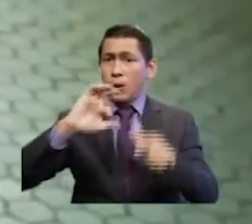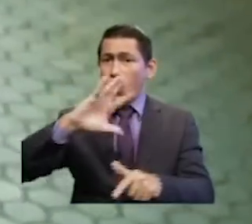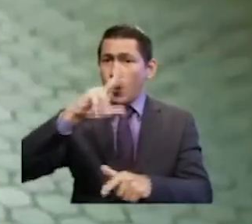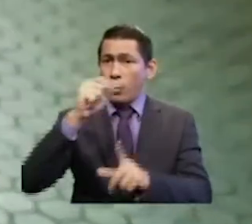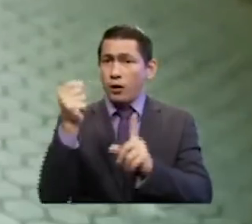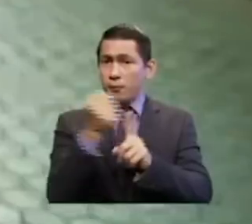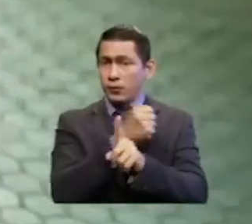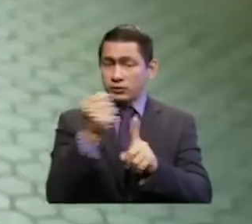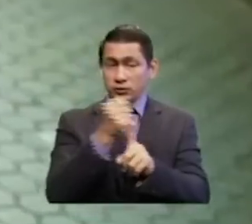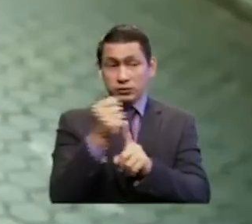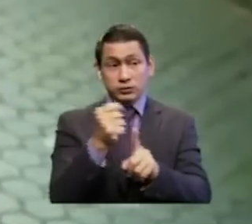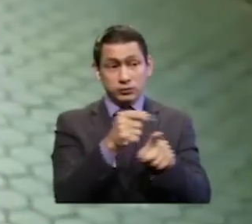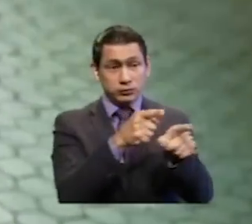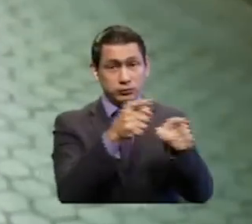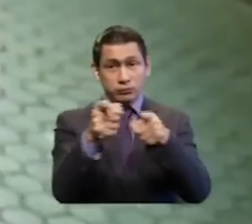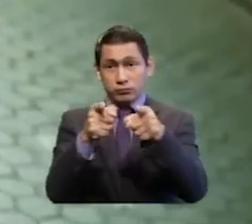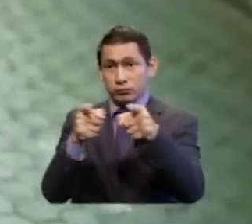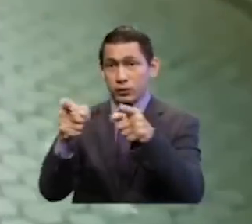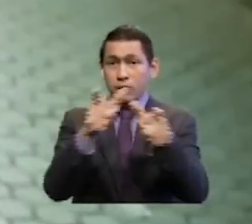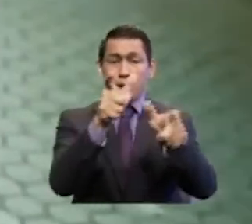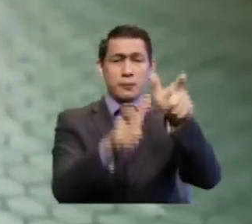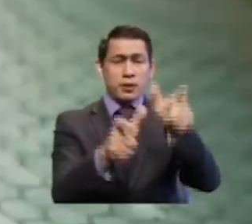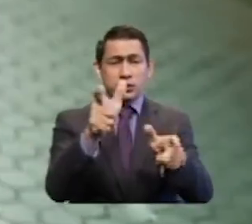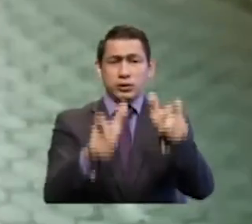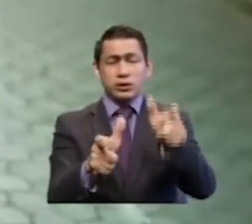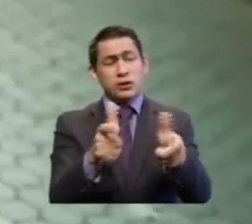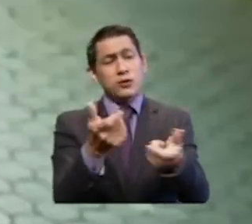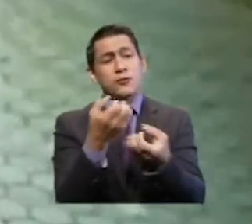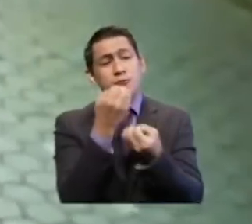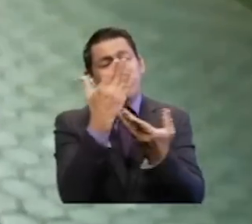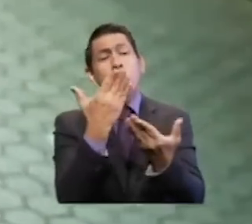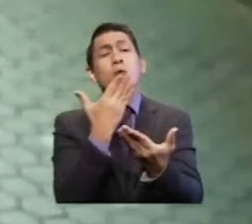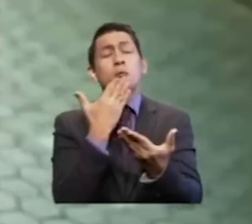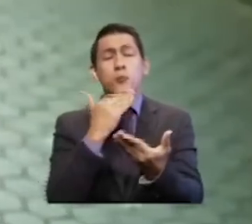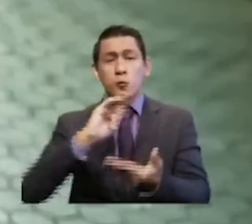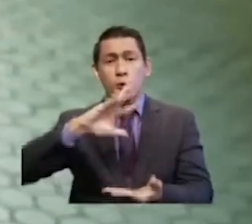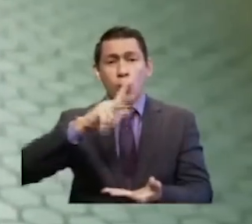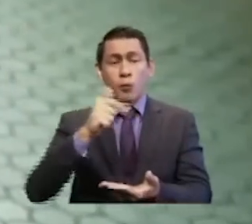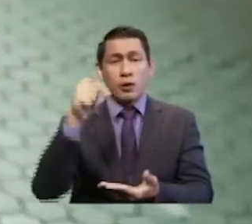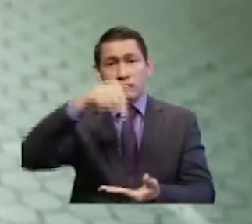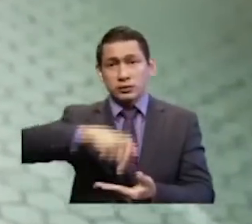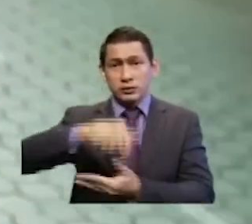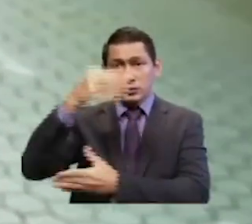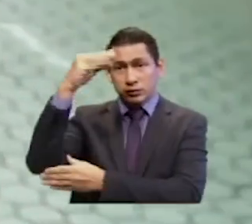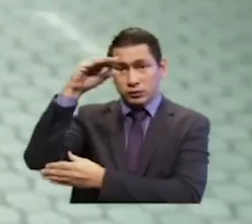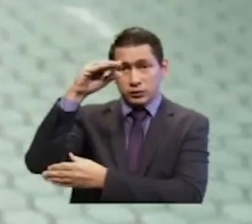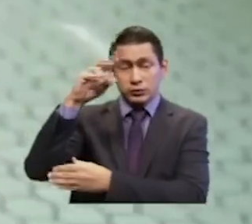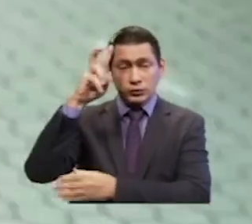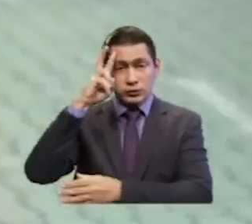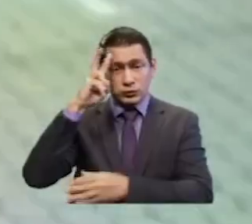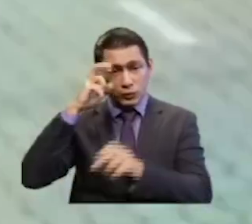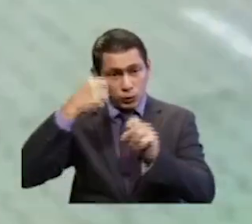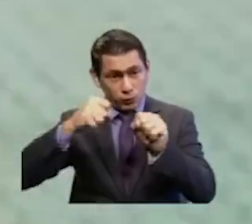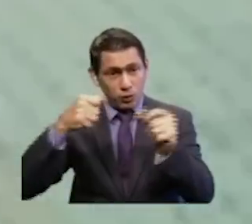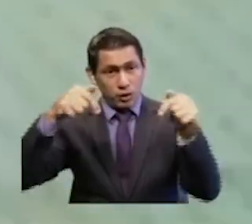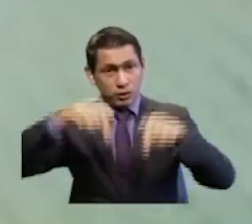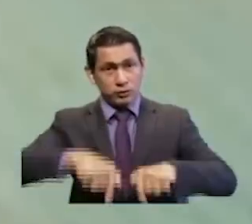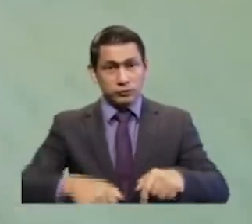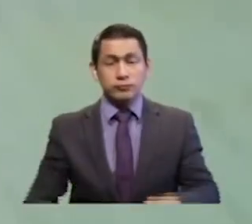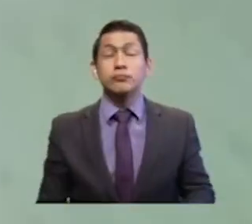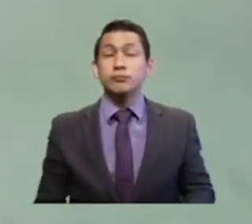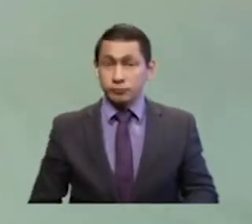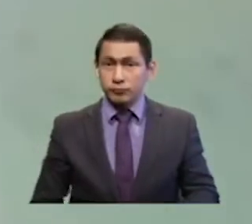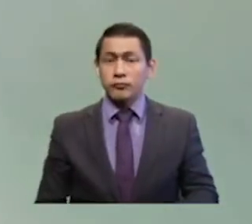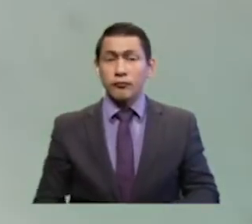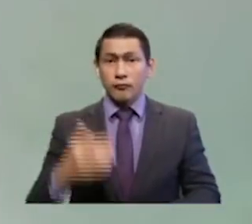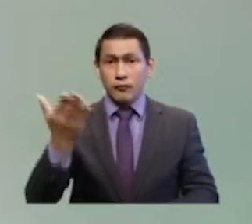tenemos algunas afectadas, coméntenos cómo actúan estos delincuentes, tal y como vemos en los videos. Vienen en moto y les atracan. Sí, en moto. Yo soy